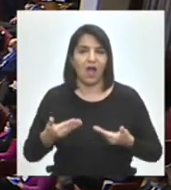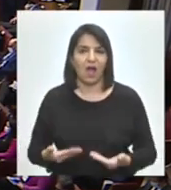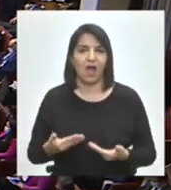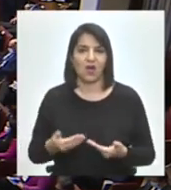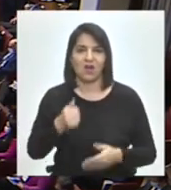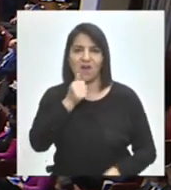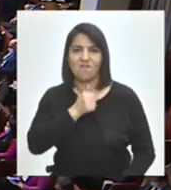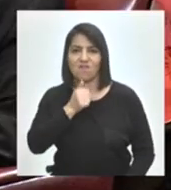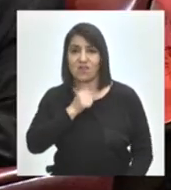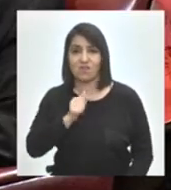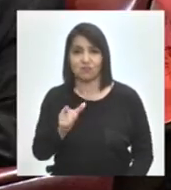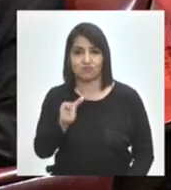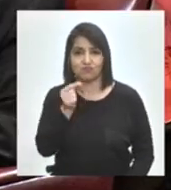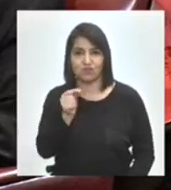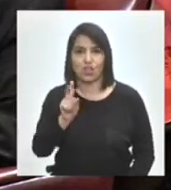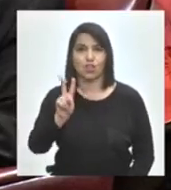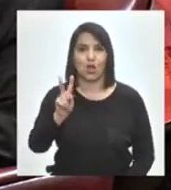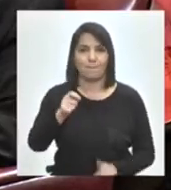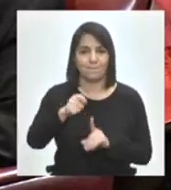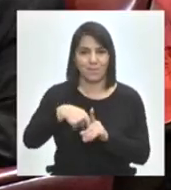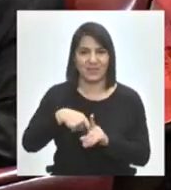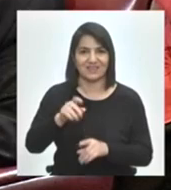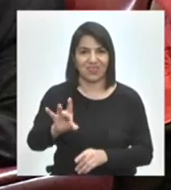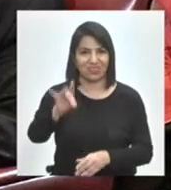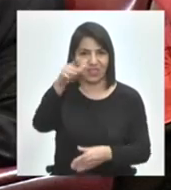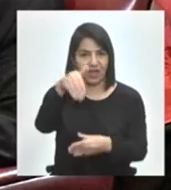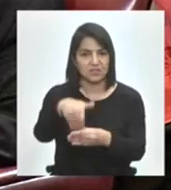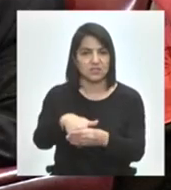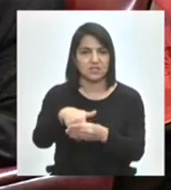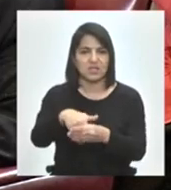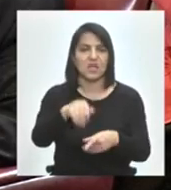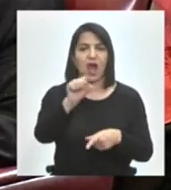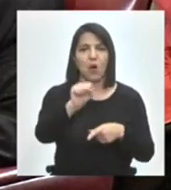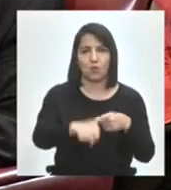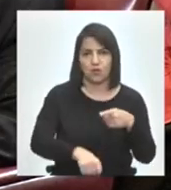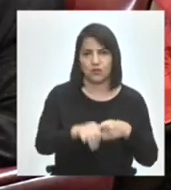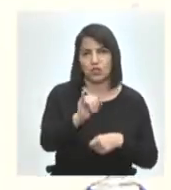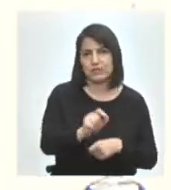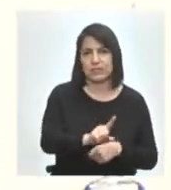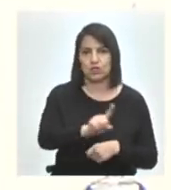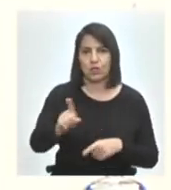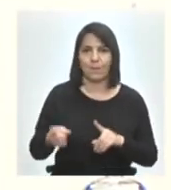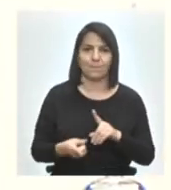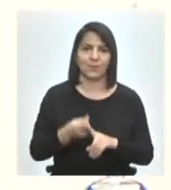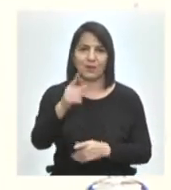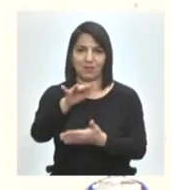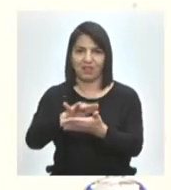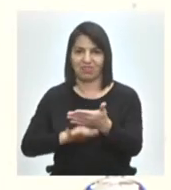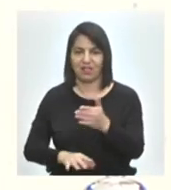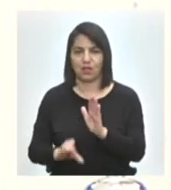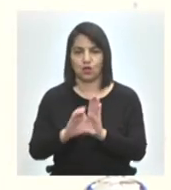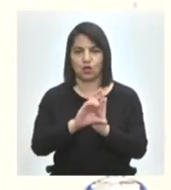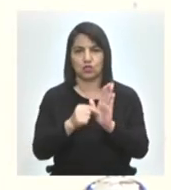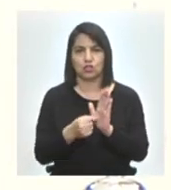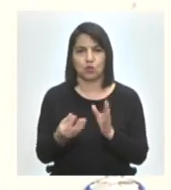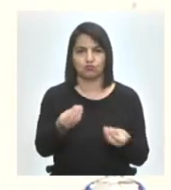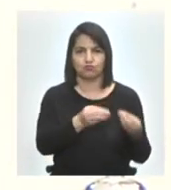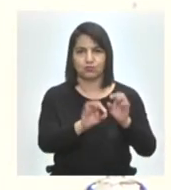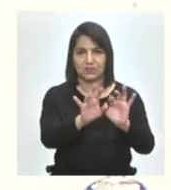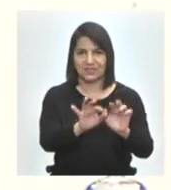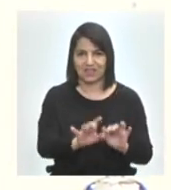de 2 meses de decidir en las urnas sobre la aprobación del primer texto constitucional redactado de